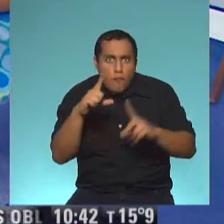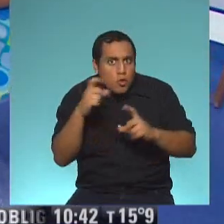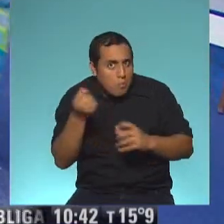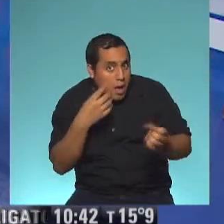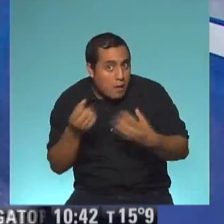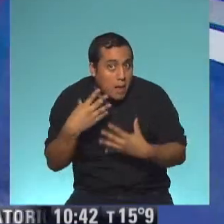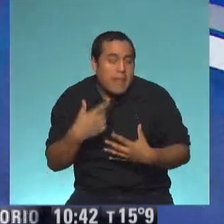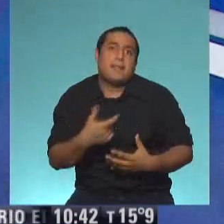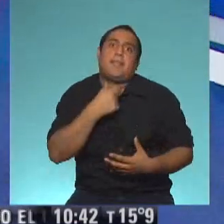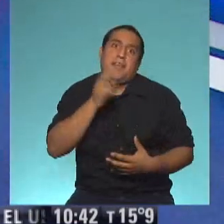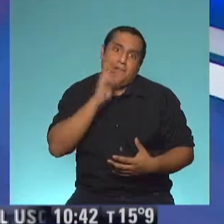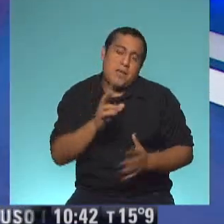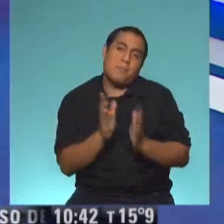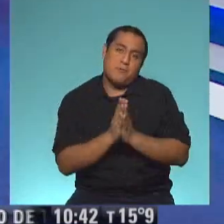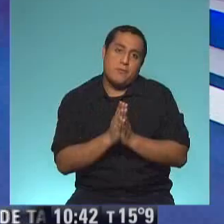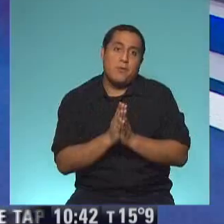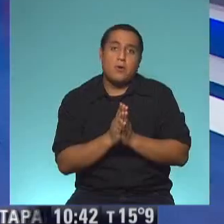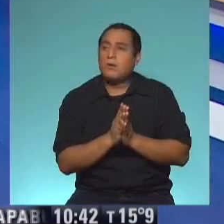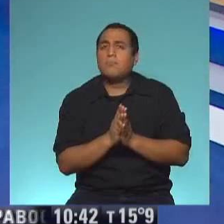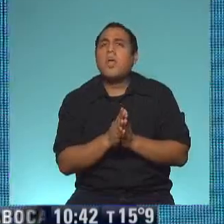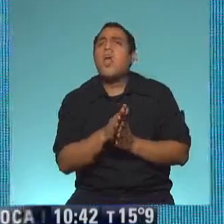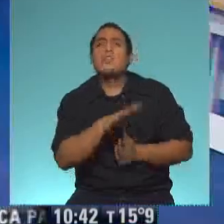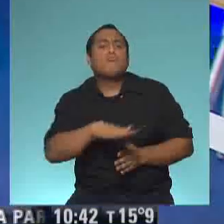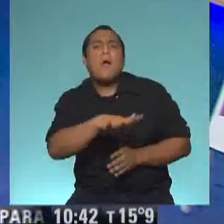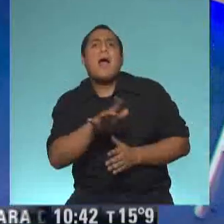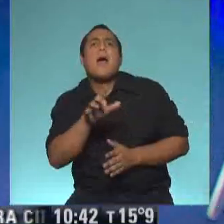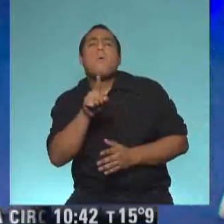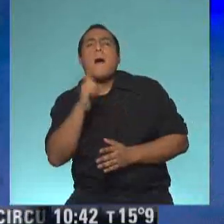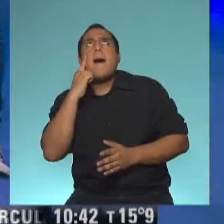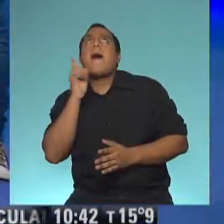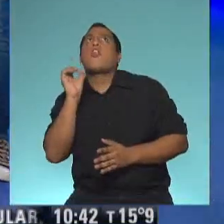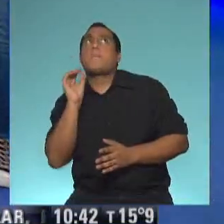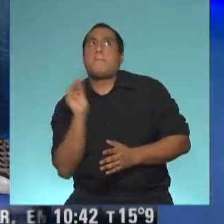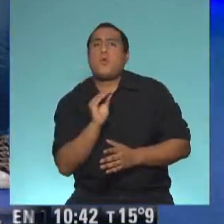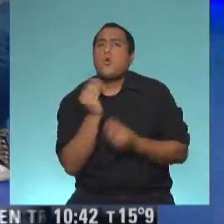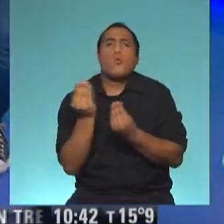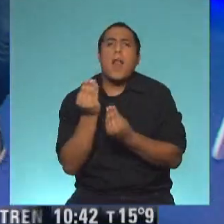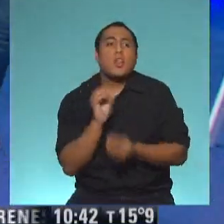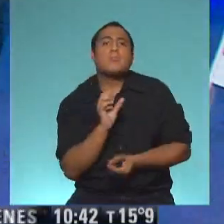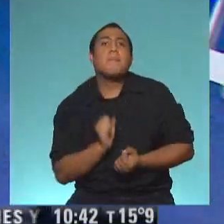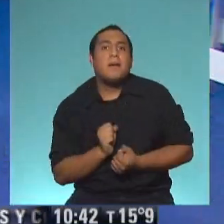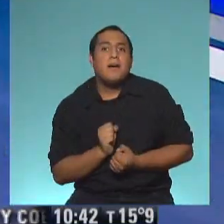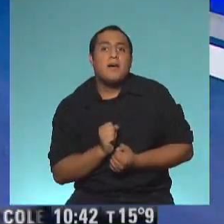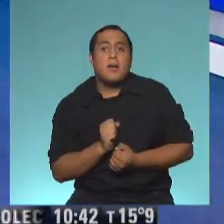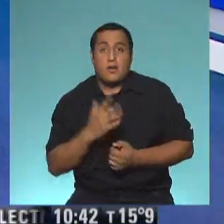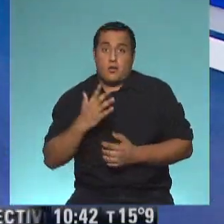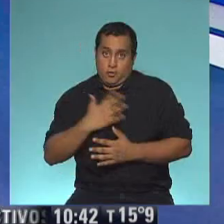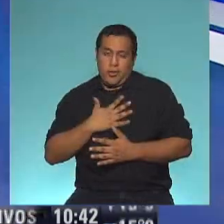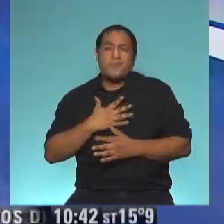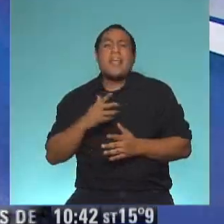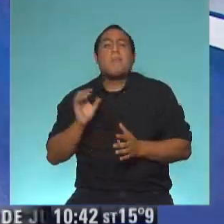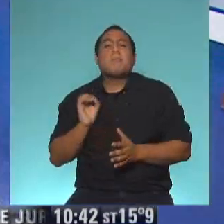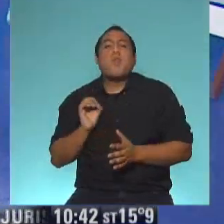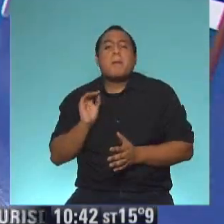queremos ver sus ciudades con expusieron que no me le pusieran en sus ciudades se llama nuestra ciudad